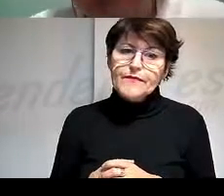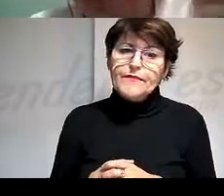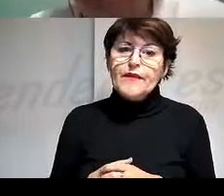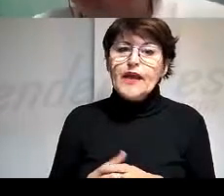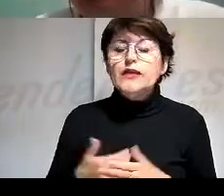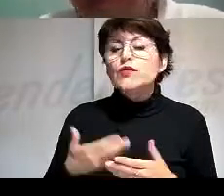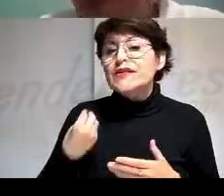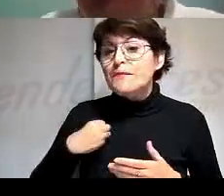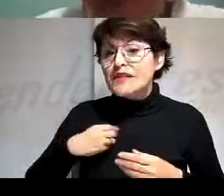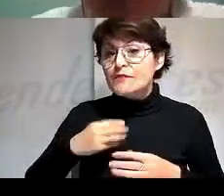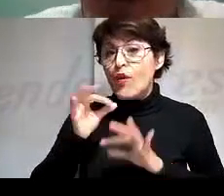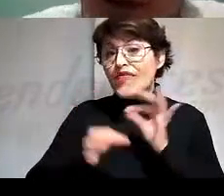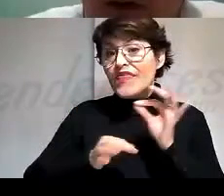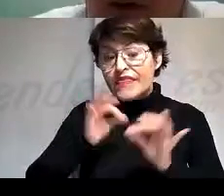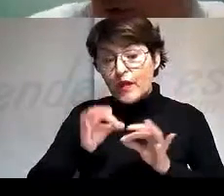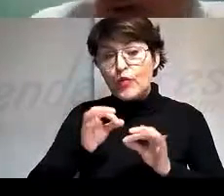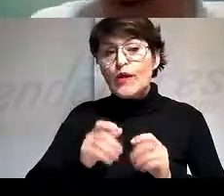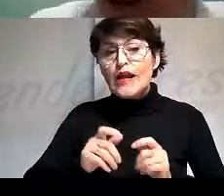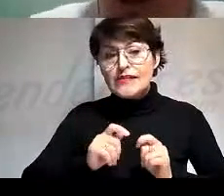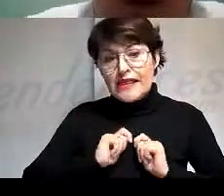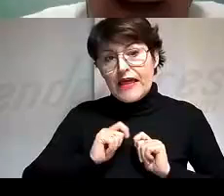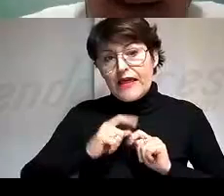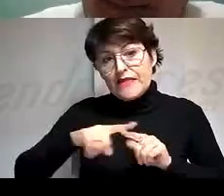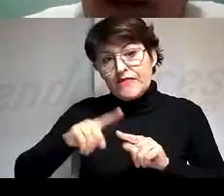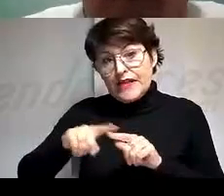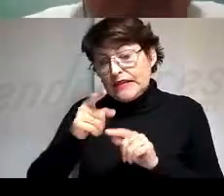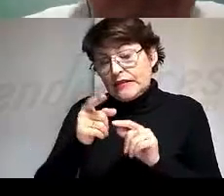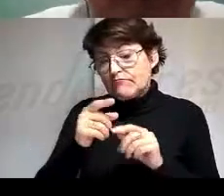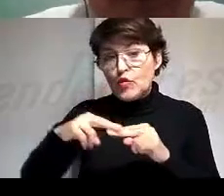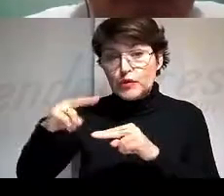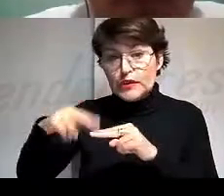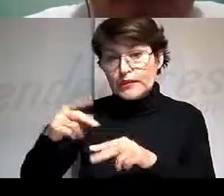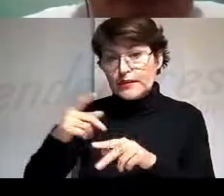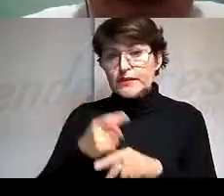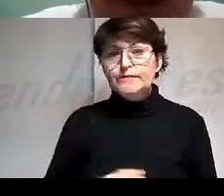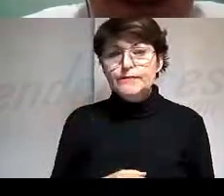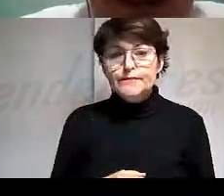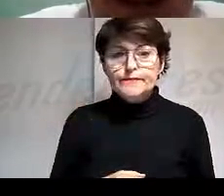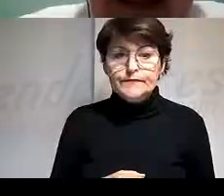sea capaz de producir ácido pirúvico o piruvato, como queráis llamarlo.